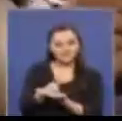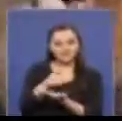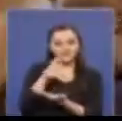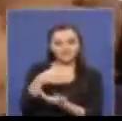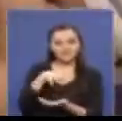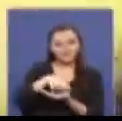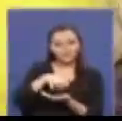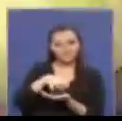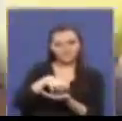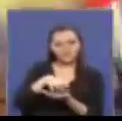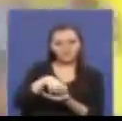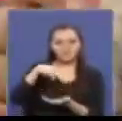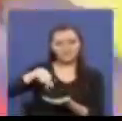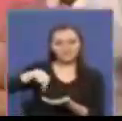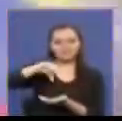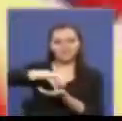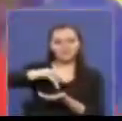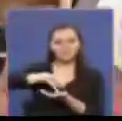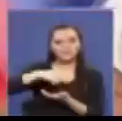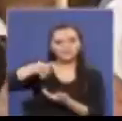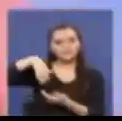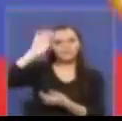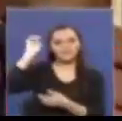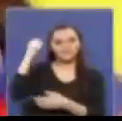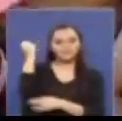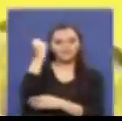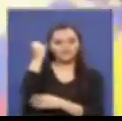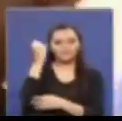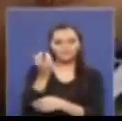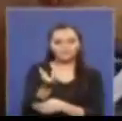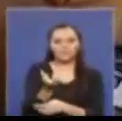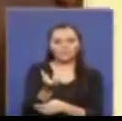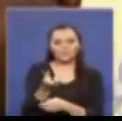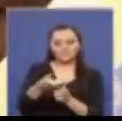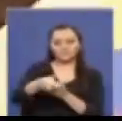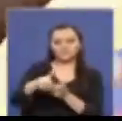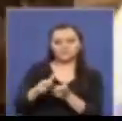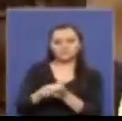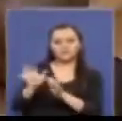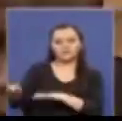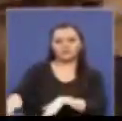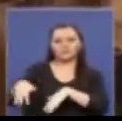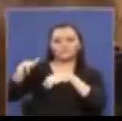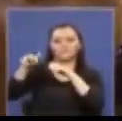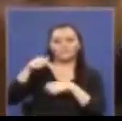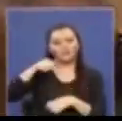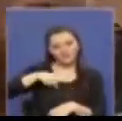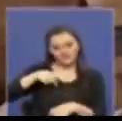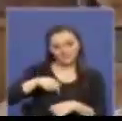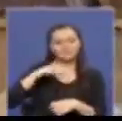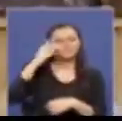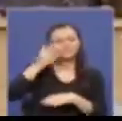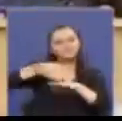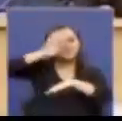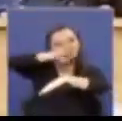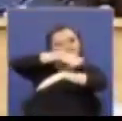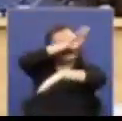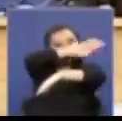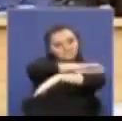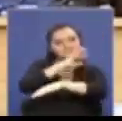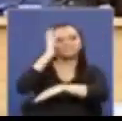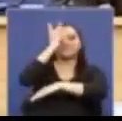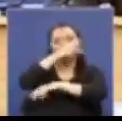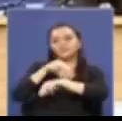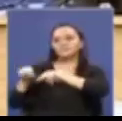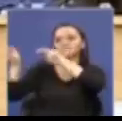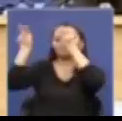provincia tan querida, capital papera del país, de gente trabajadora, agricultores, de paisajes maravillosos, qué paisajes que hemos